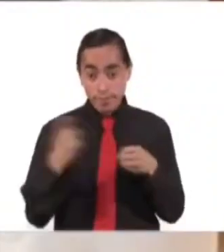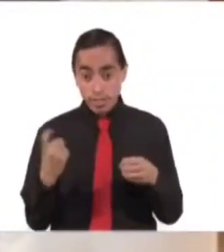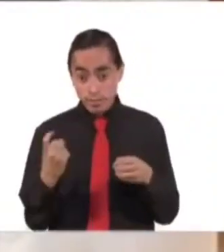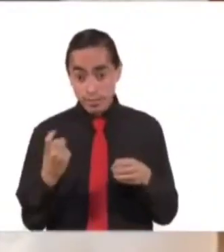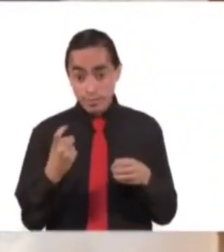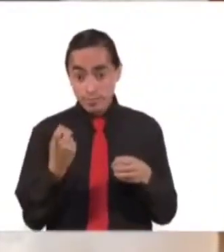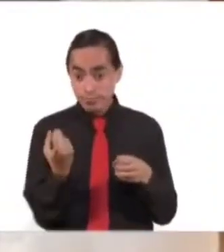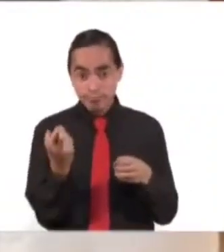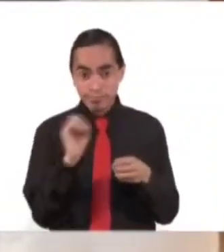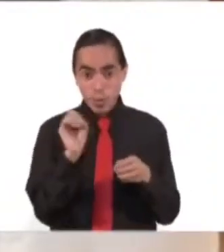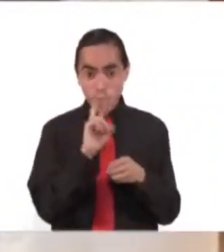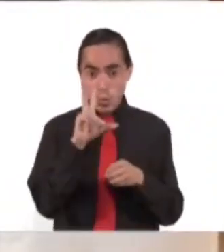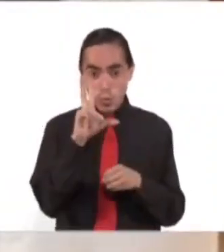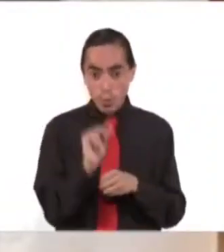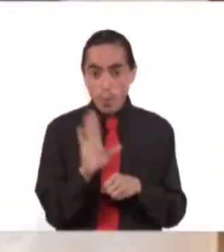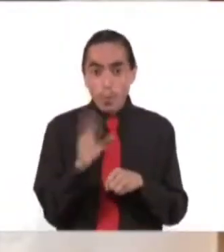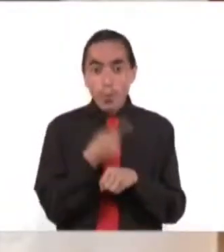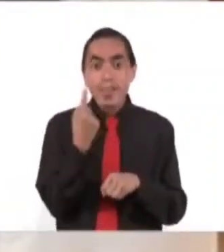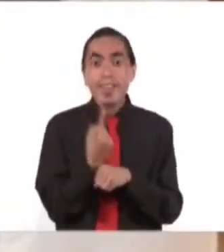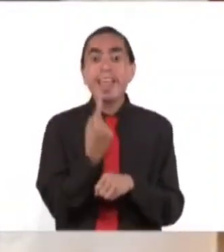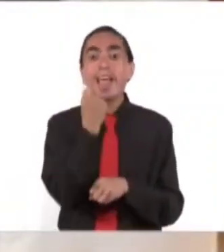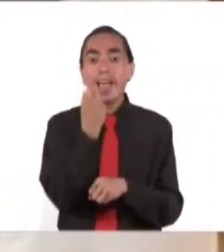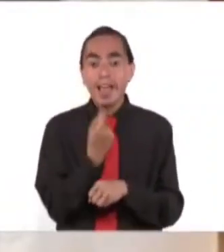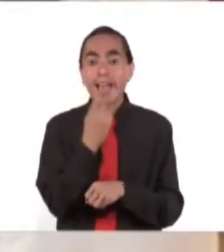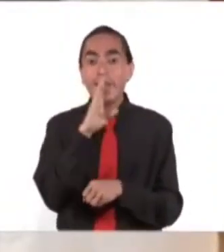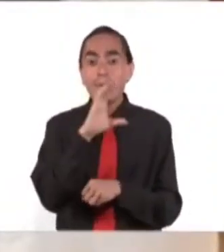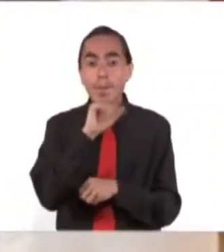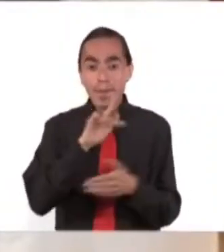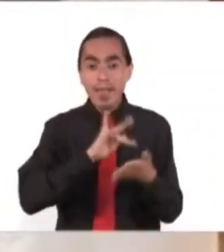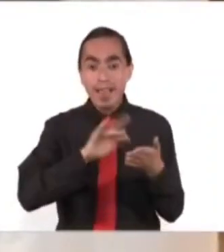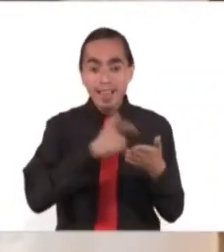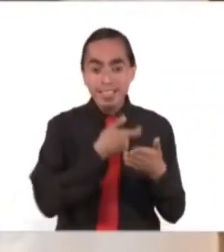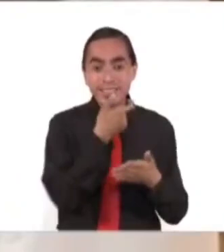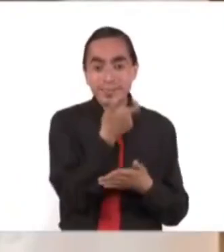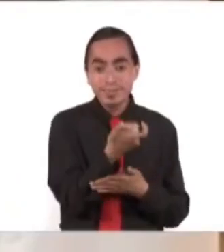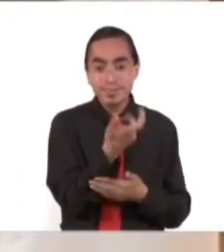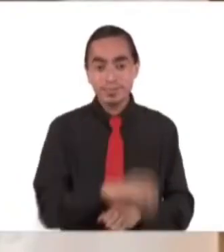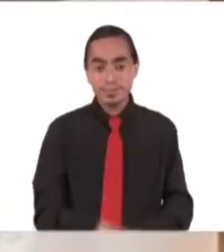beca. Y hemos visto cómo, de acuerdo con esa evaluación de UNESCO,